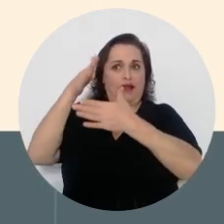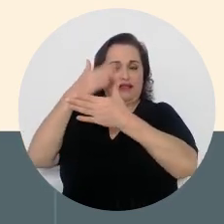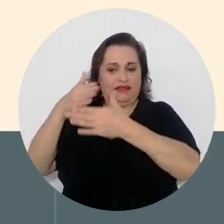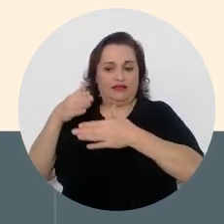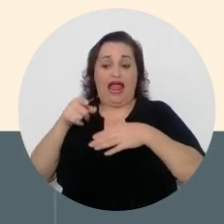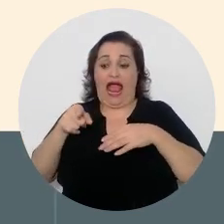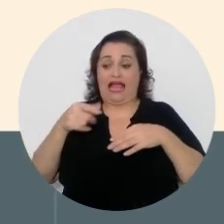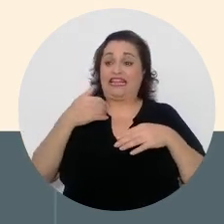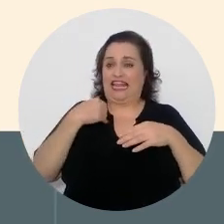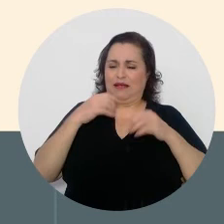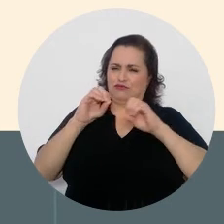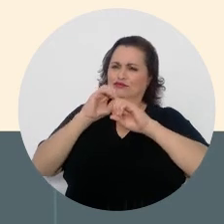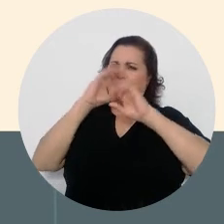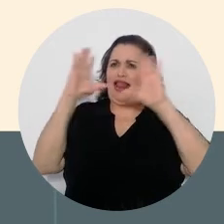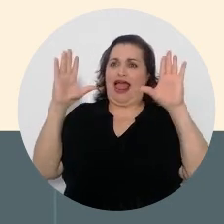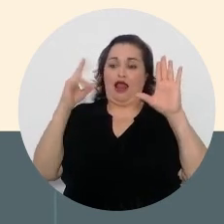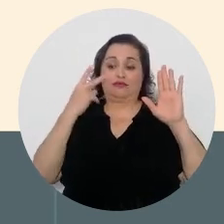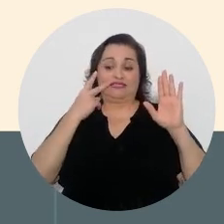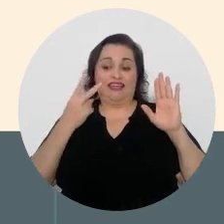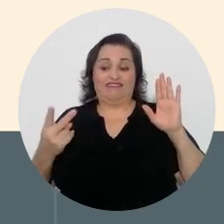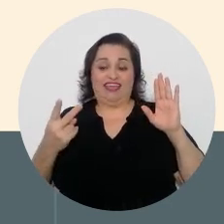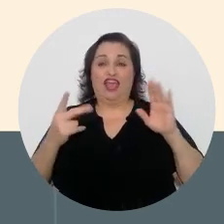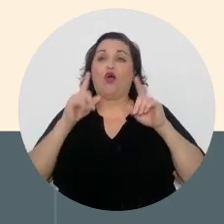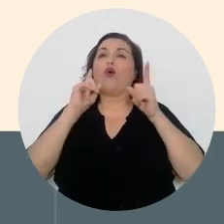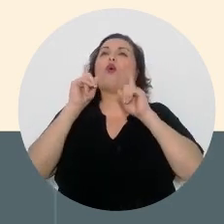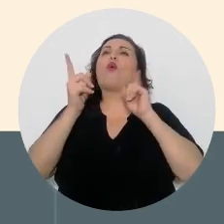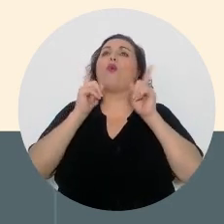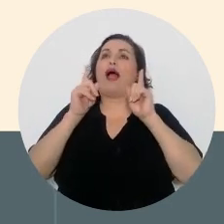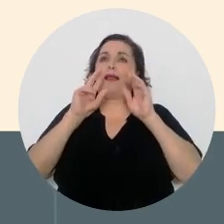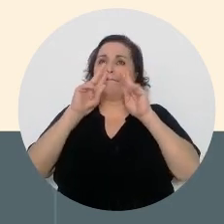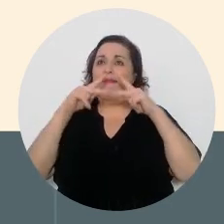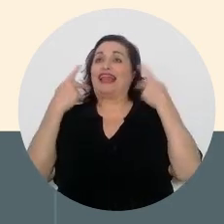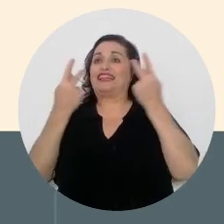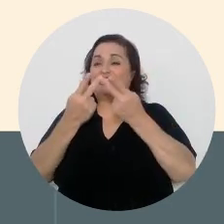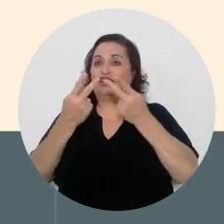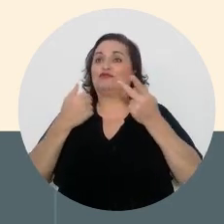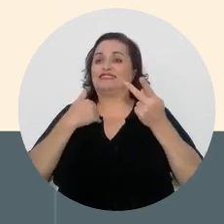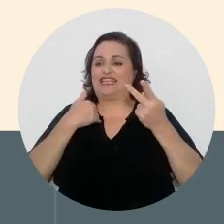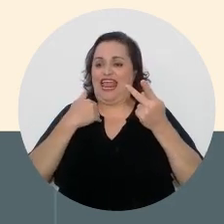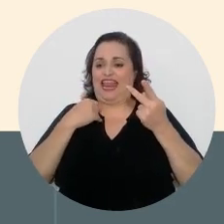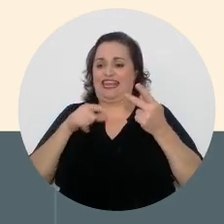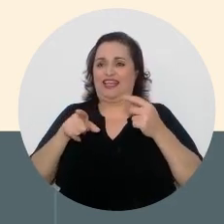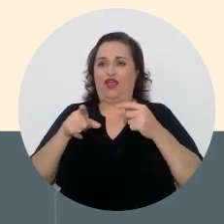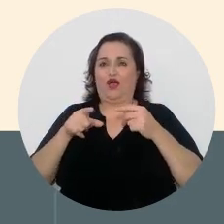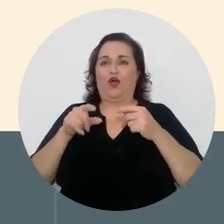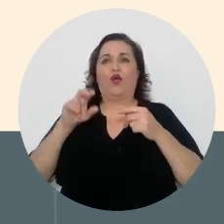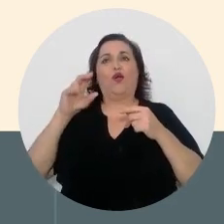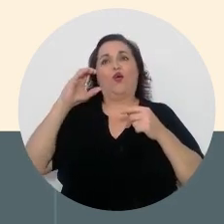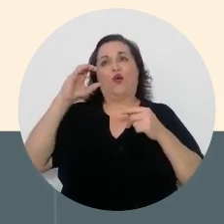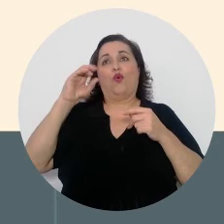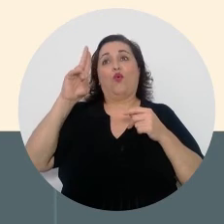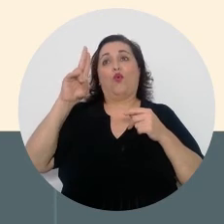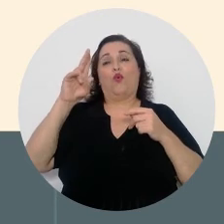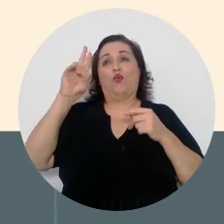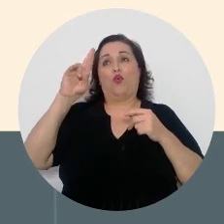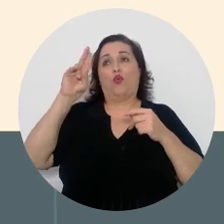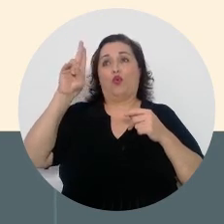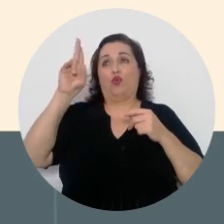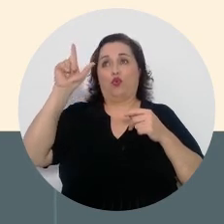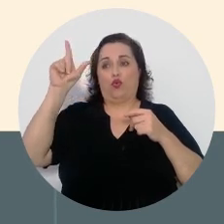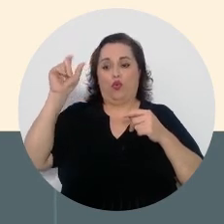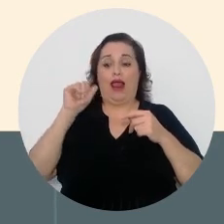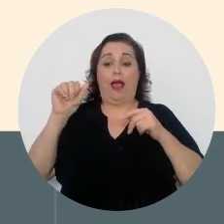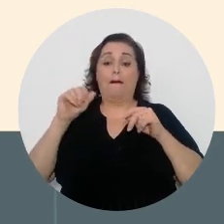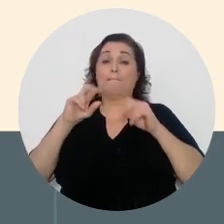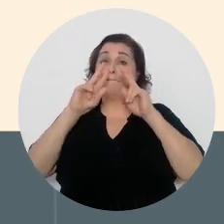sean repartidas más. Ahí muy claramente se visualiza cuáles son los partidos que obtienen esas curules. En